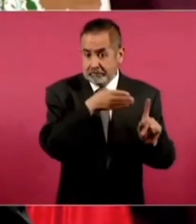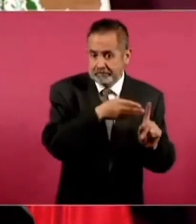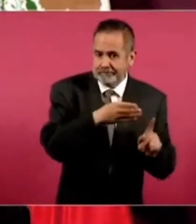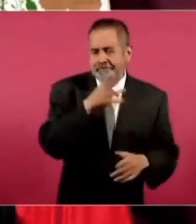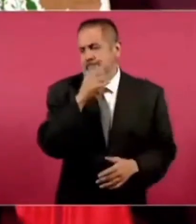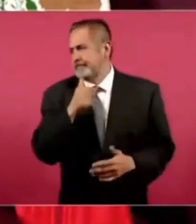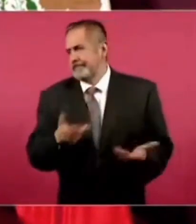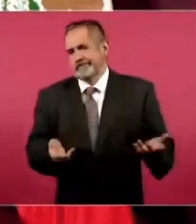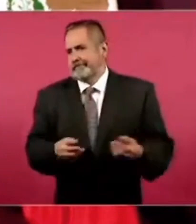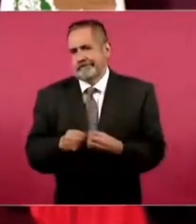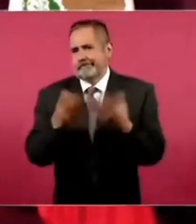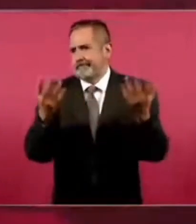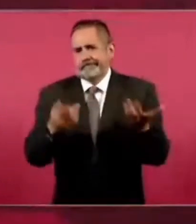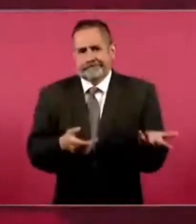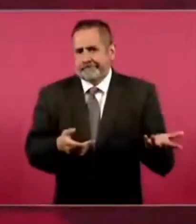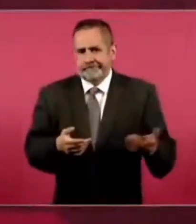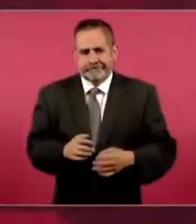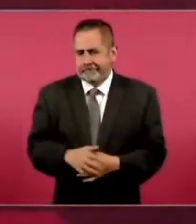por razones